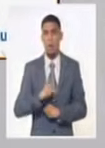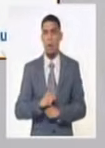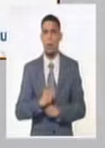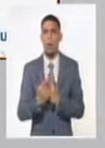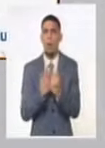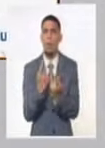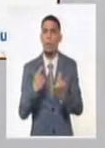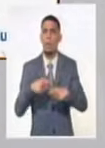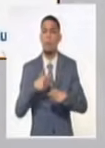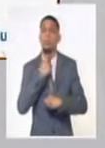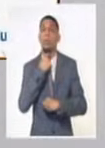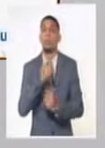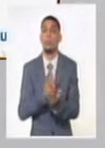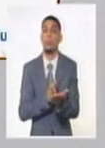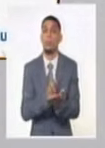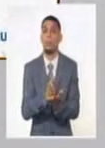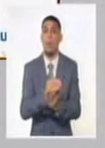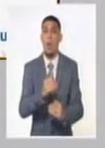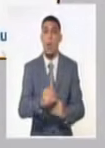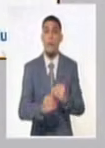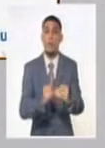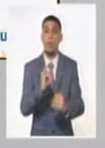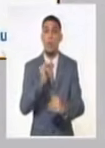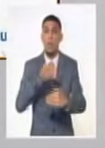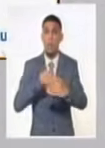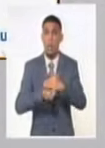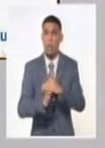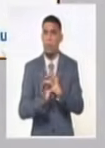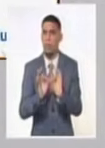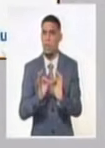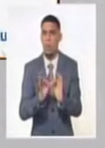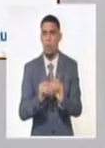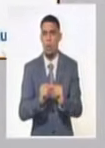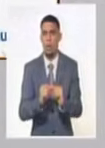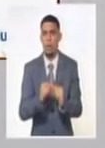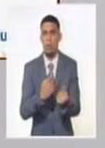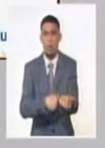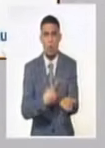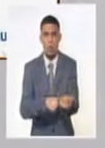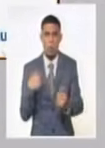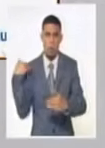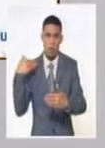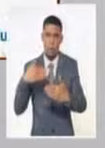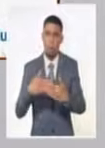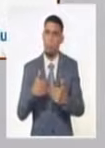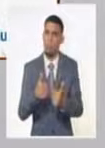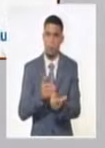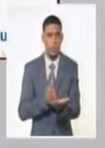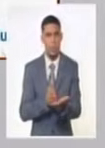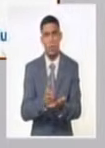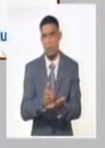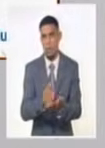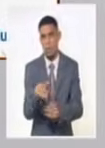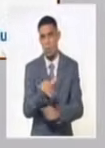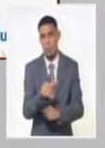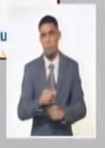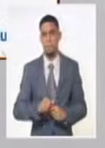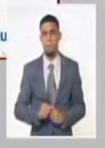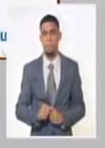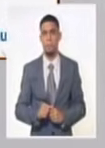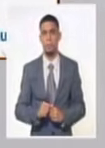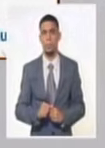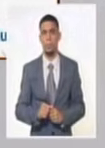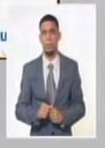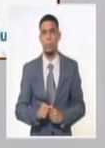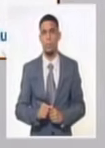mantener el proceso de ingreso tal y como se ha realizado en los últimos años. Esa es nuestra idea, mantenerlo de la misma manera.